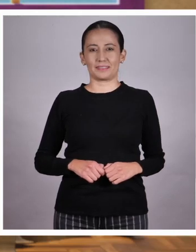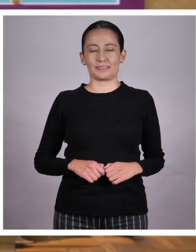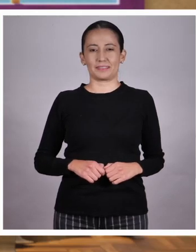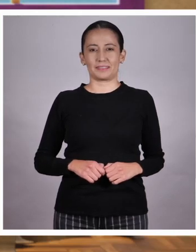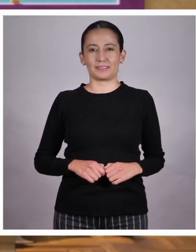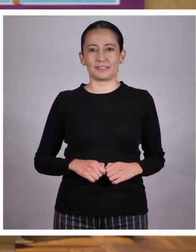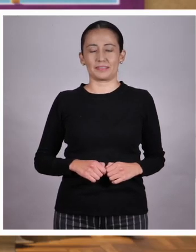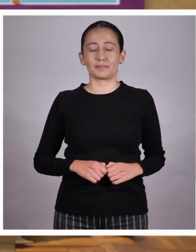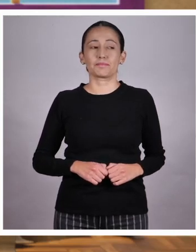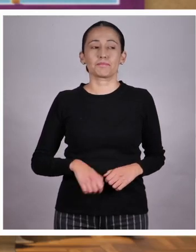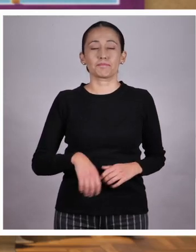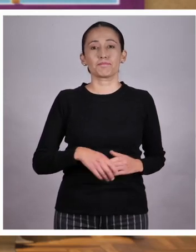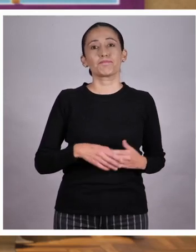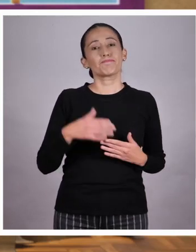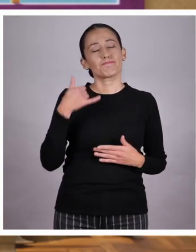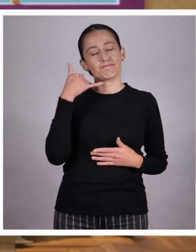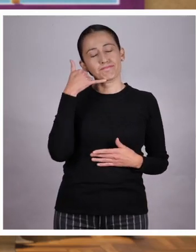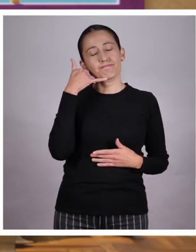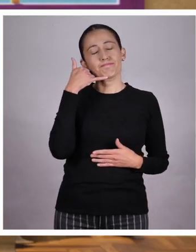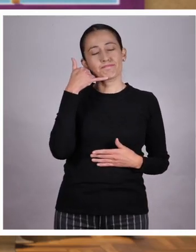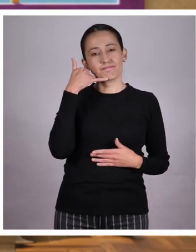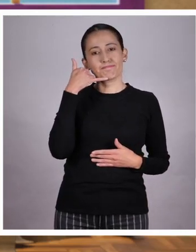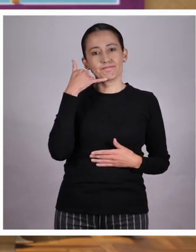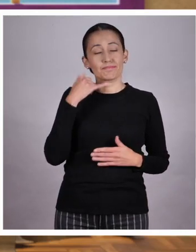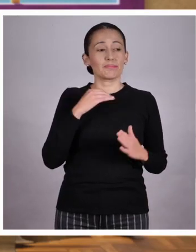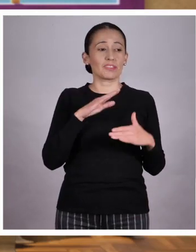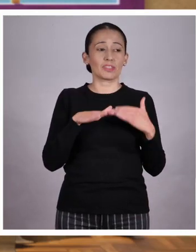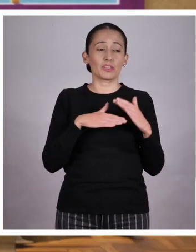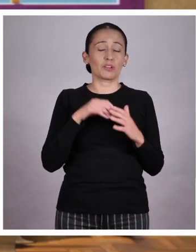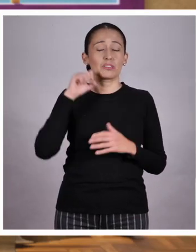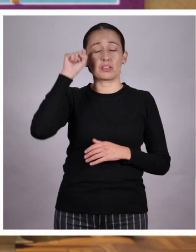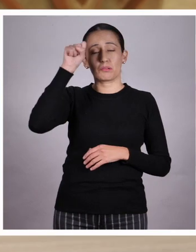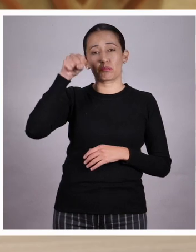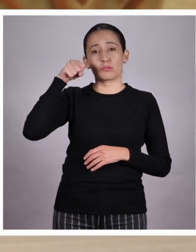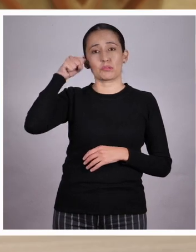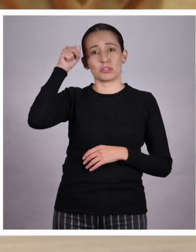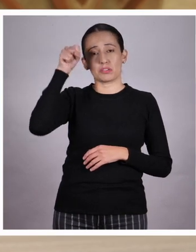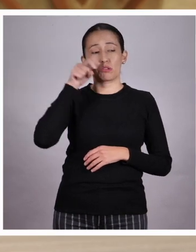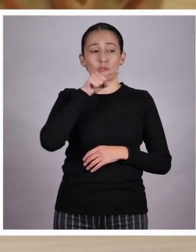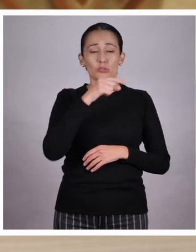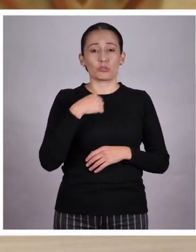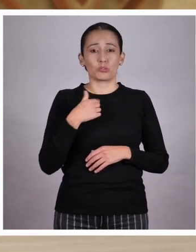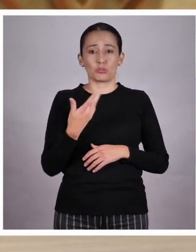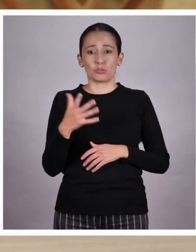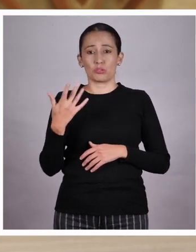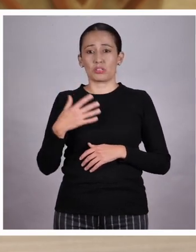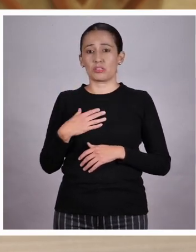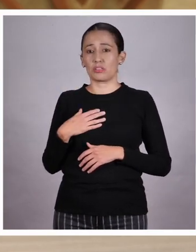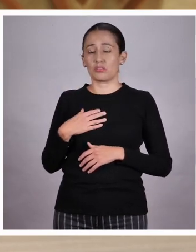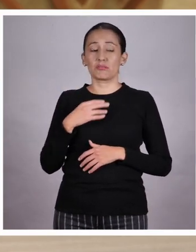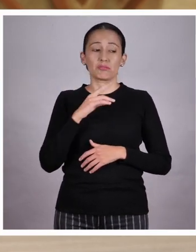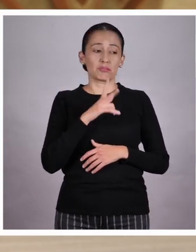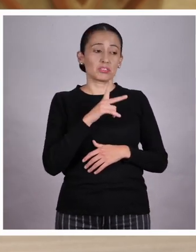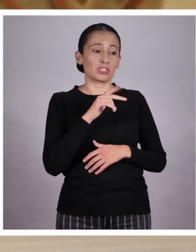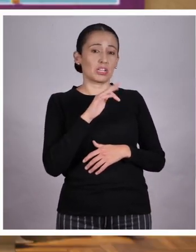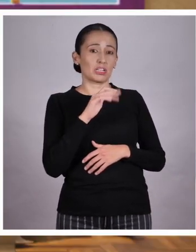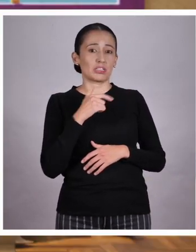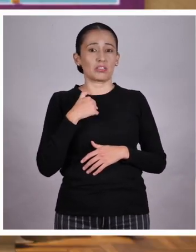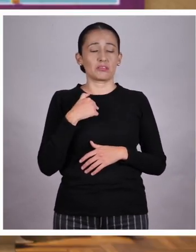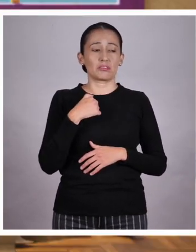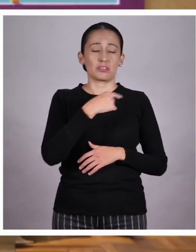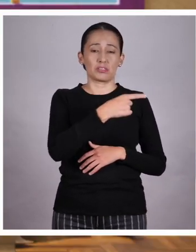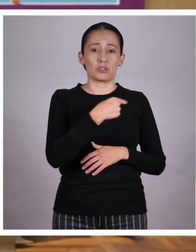Sí, sobre. Aquí todo está aburrido sin ti. Sí, hasta Chatarriga está aburrido, ¿verdad? Sí.